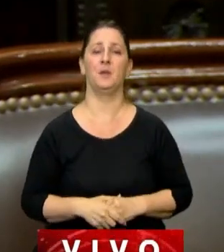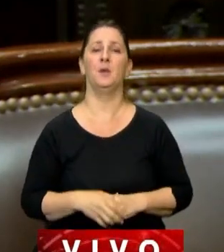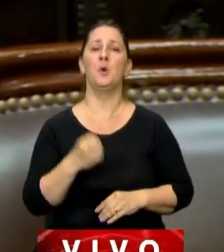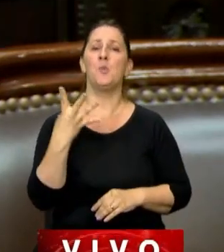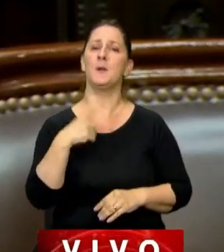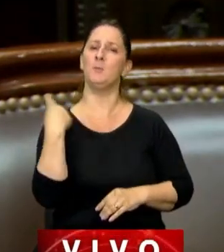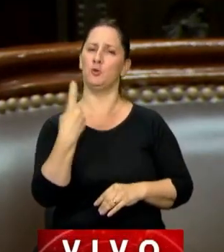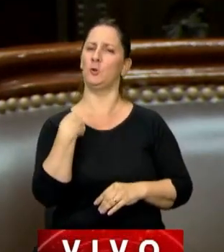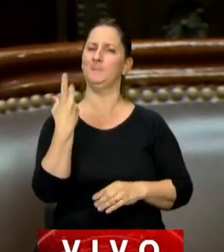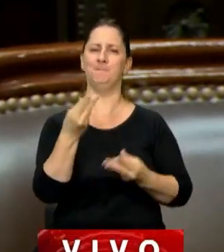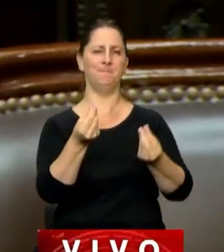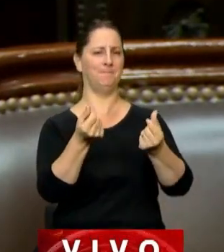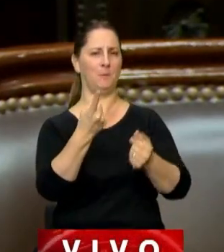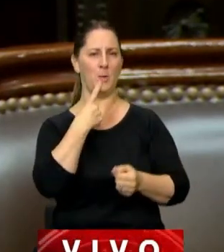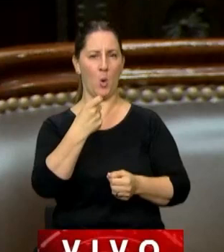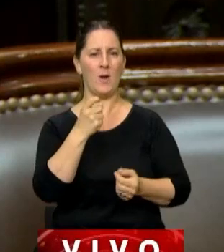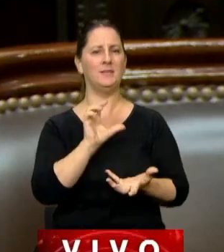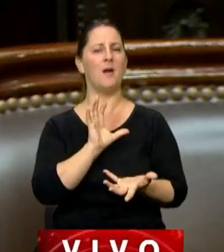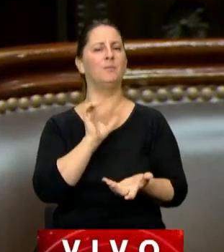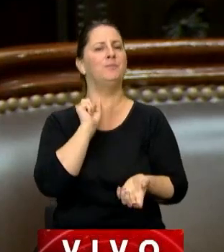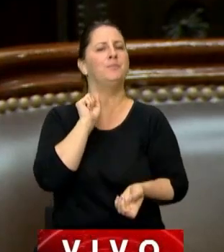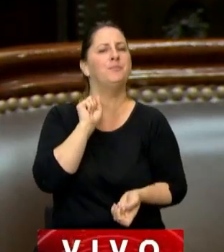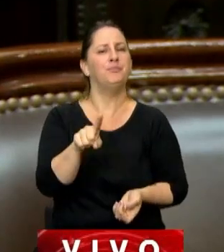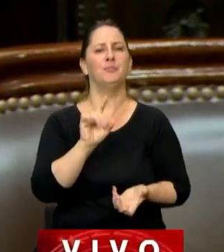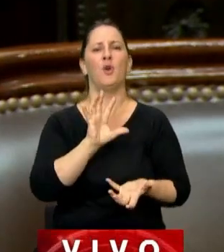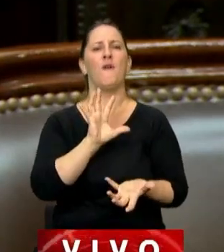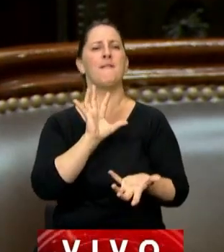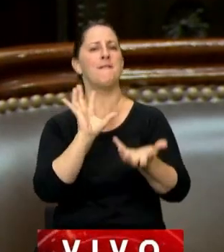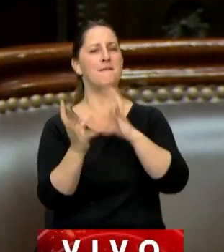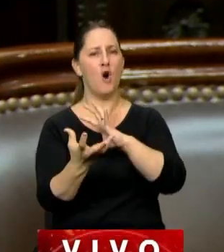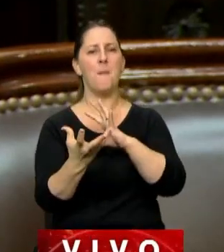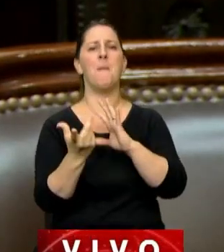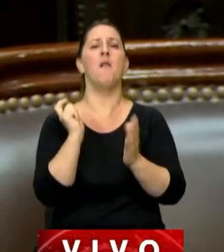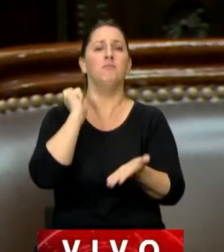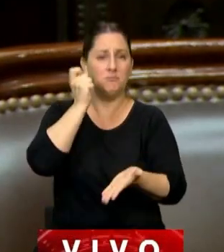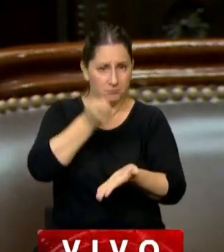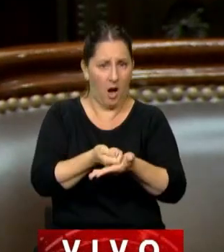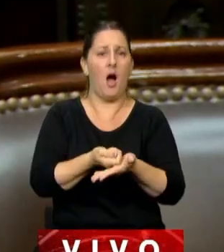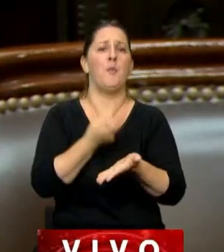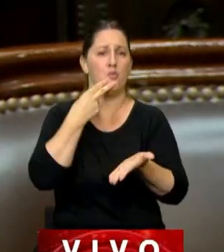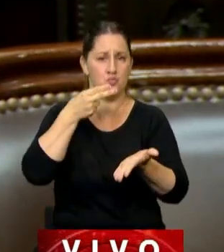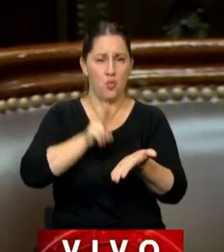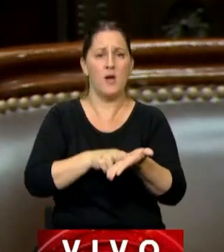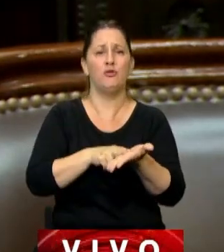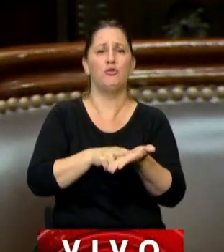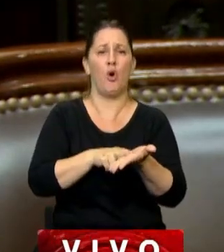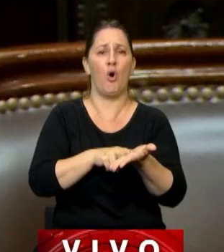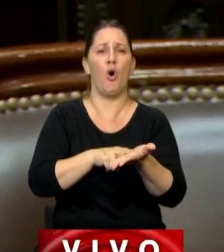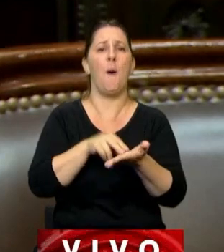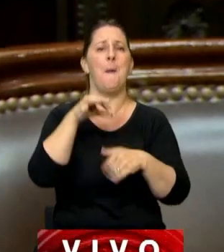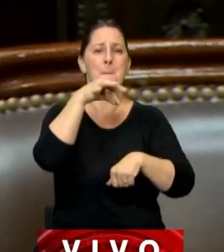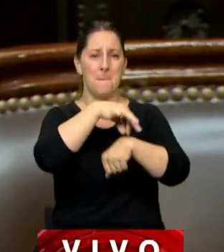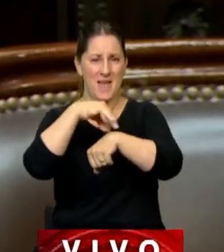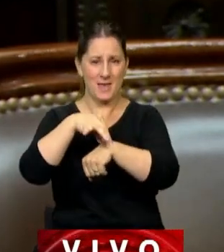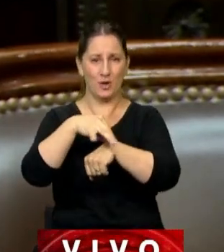vemos como la forma en la cual hemos terminado pagando el impuesto de los